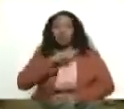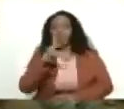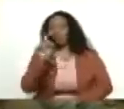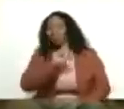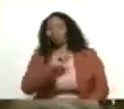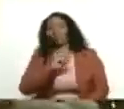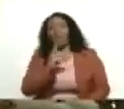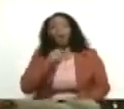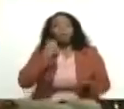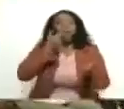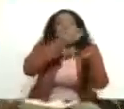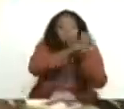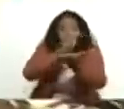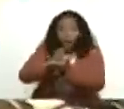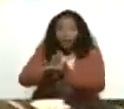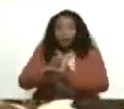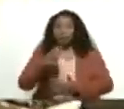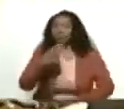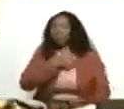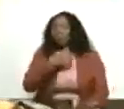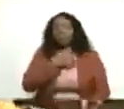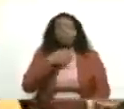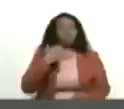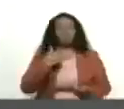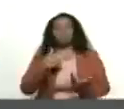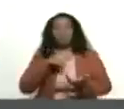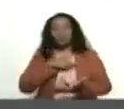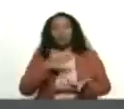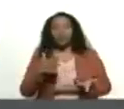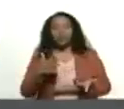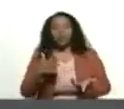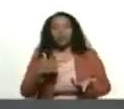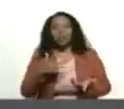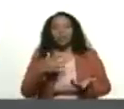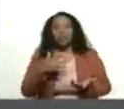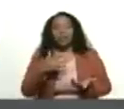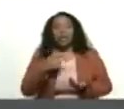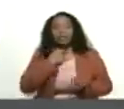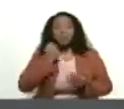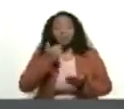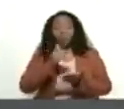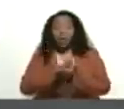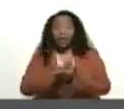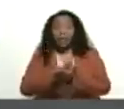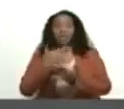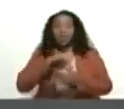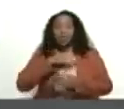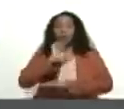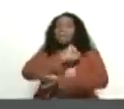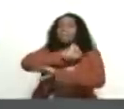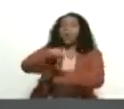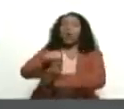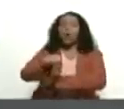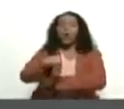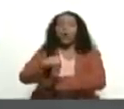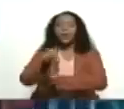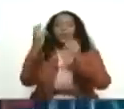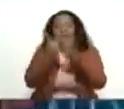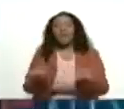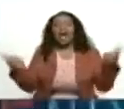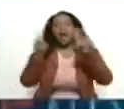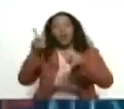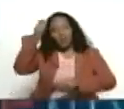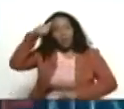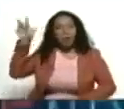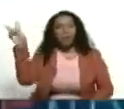La muerte no pudo con nosotros. La muerte ha sido vencida por la valentía del pueblo